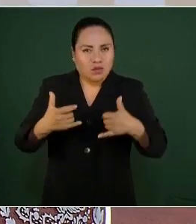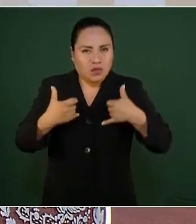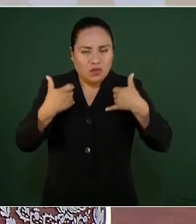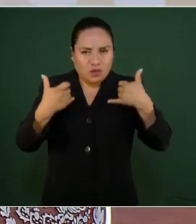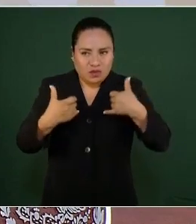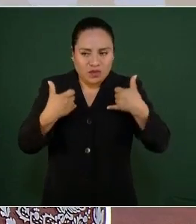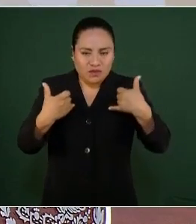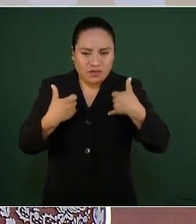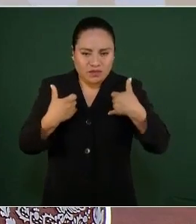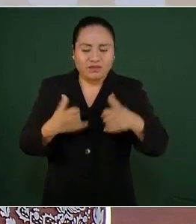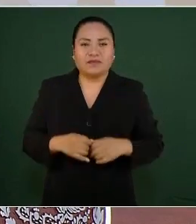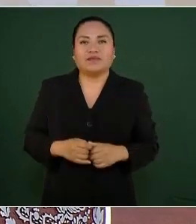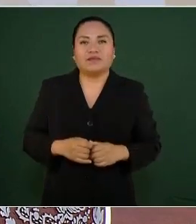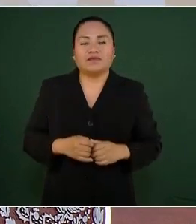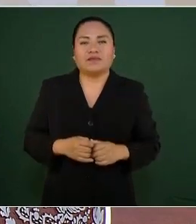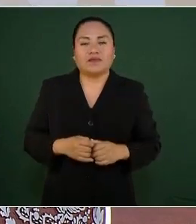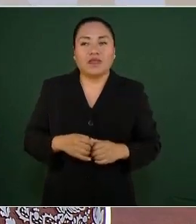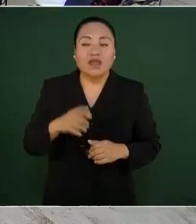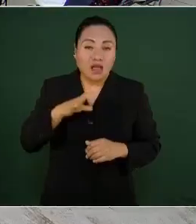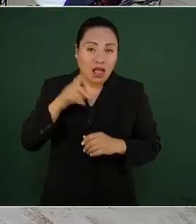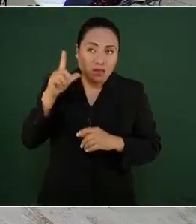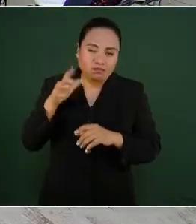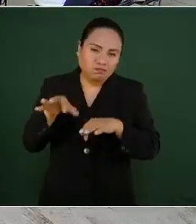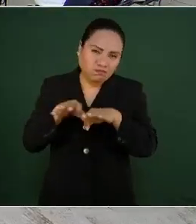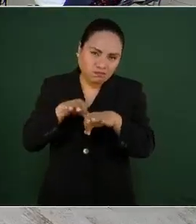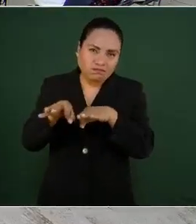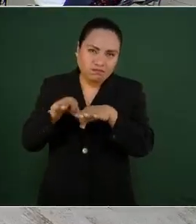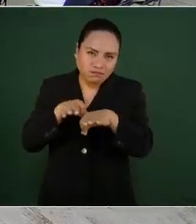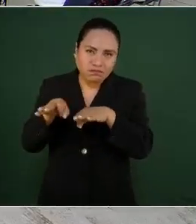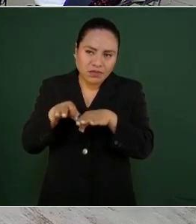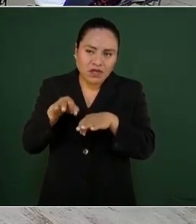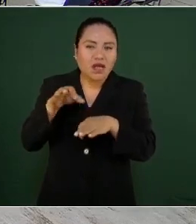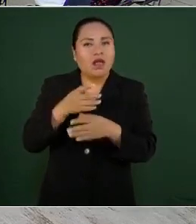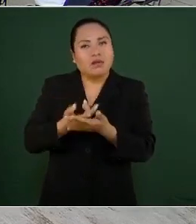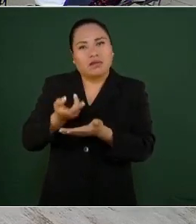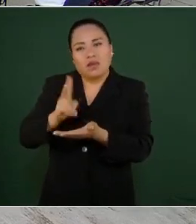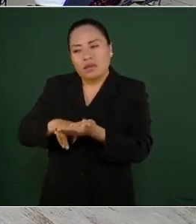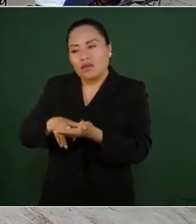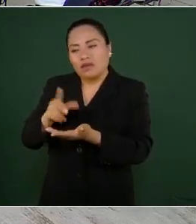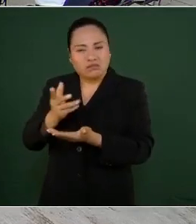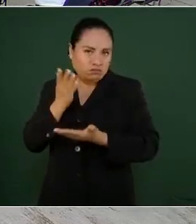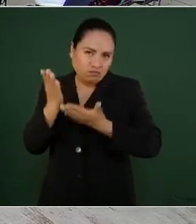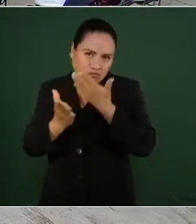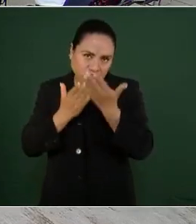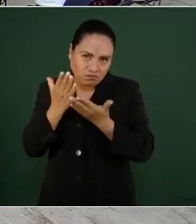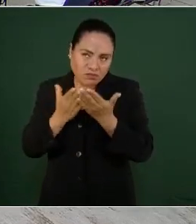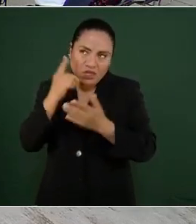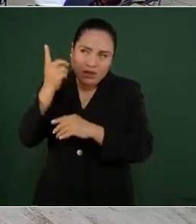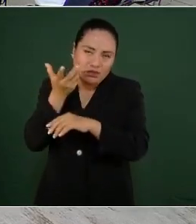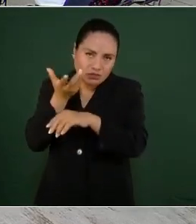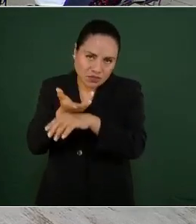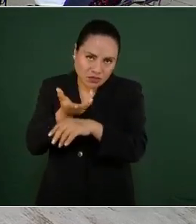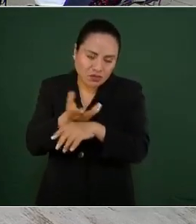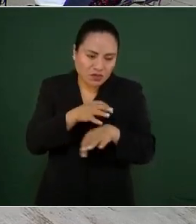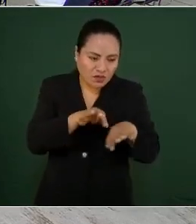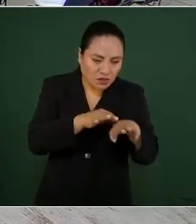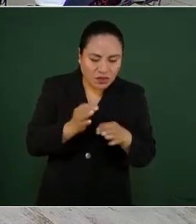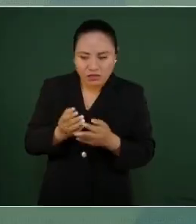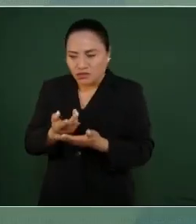jóvenes que también trabajan y estudian en Estados Unidos. Eso es lo primero,